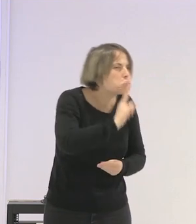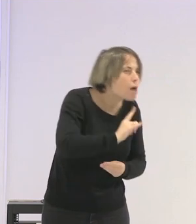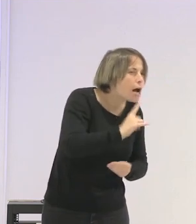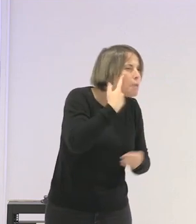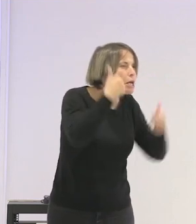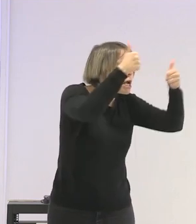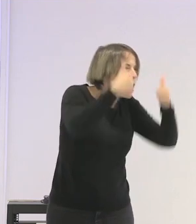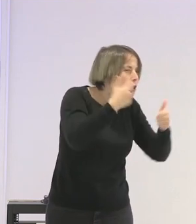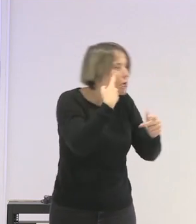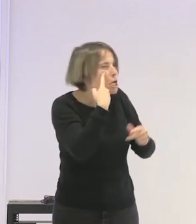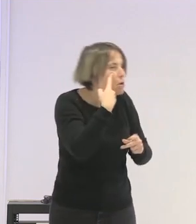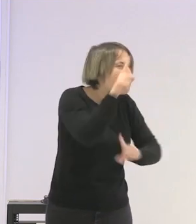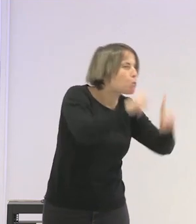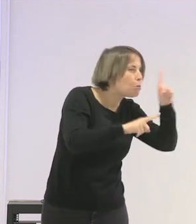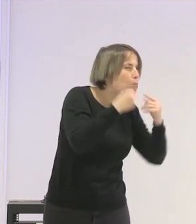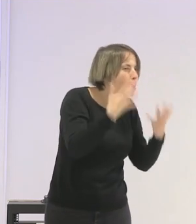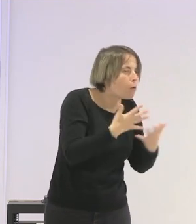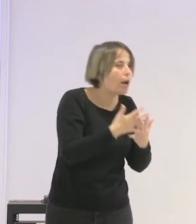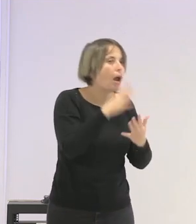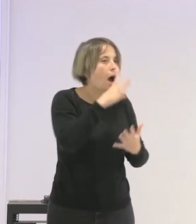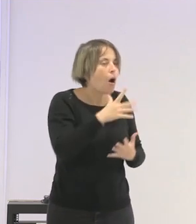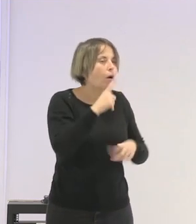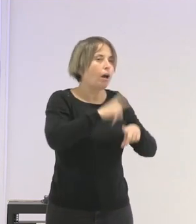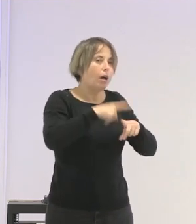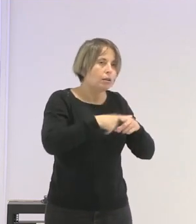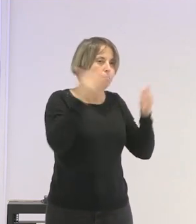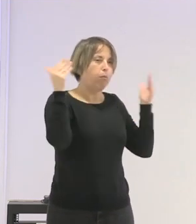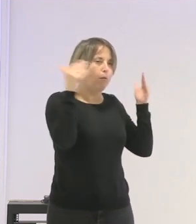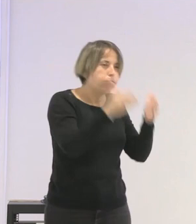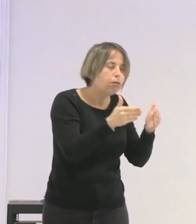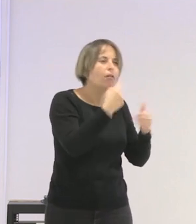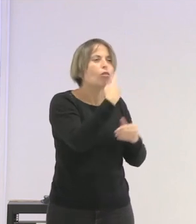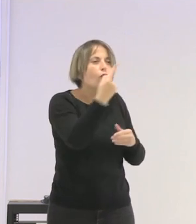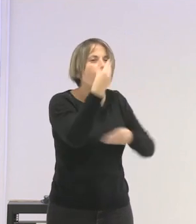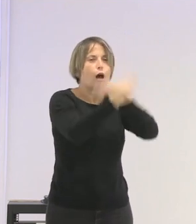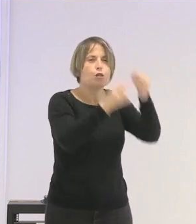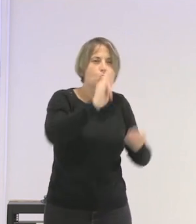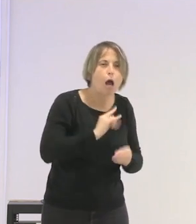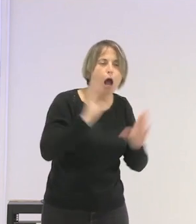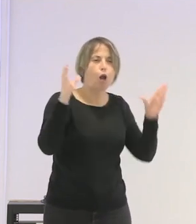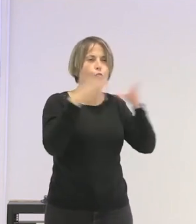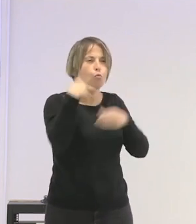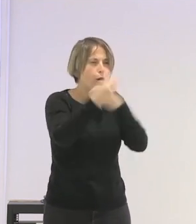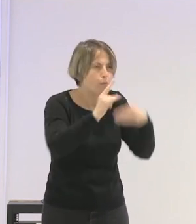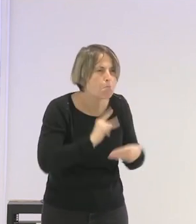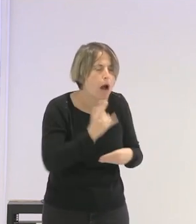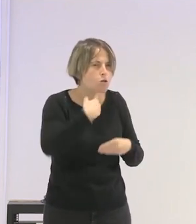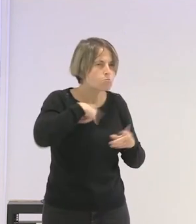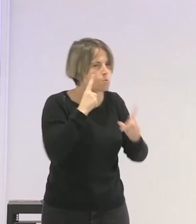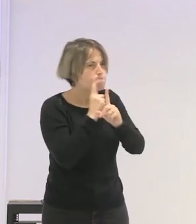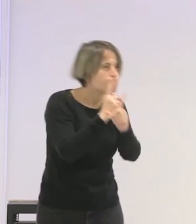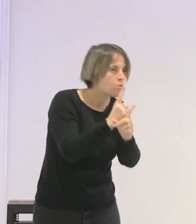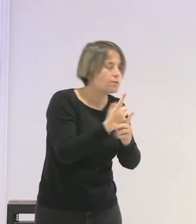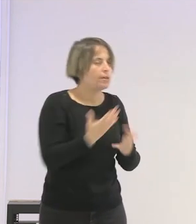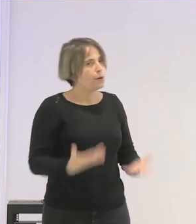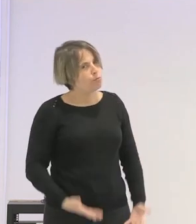cartel no sé qué tiene de problemas, y gastamos mucho tiempo también en decir lo que la gente hace mal, lo que los colectivos hacen mal, lo que todos hacen. No